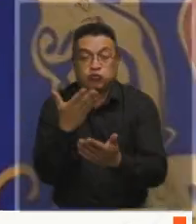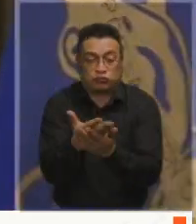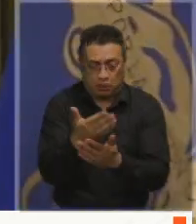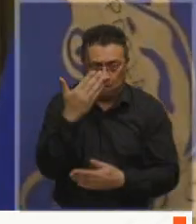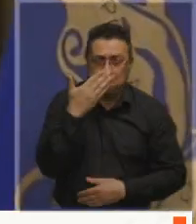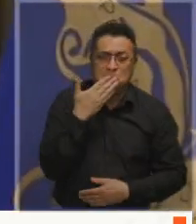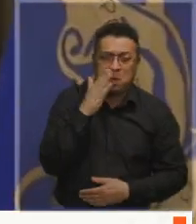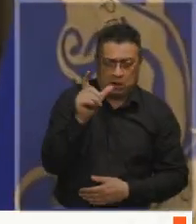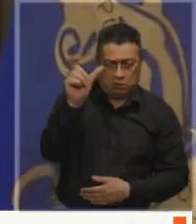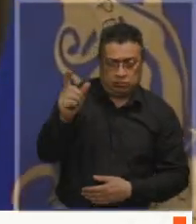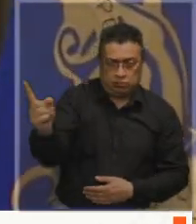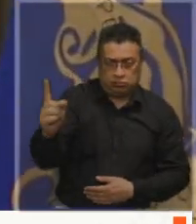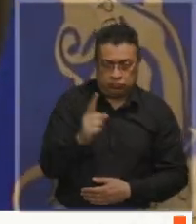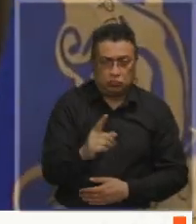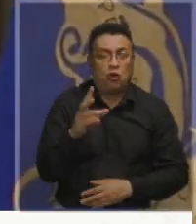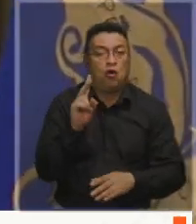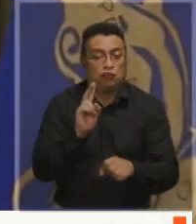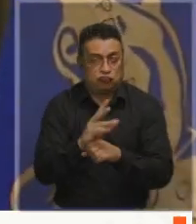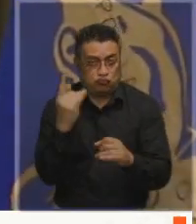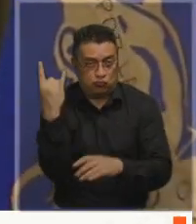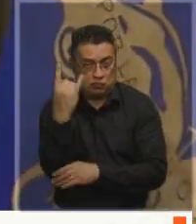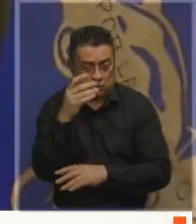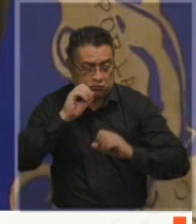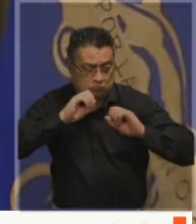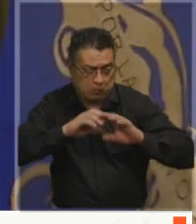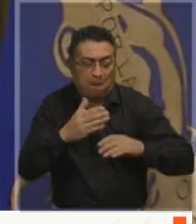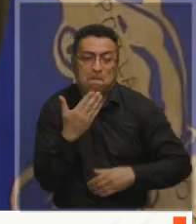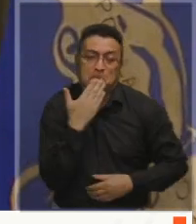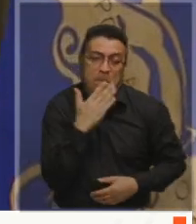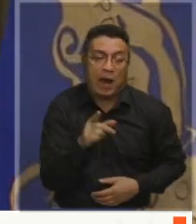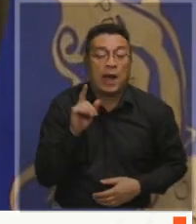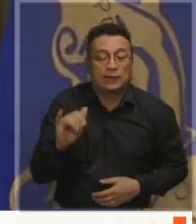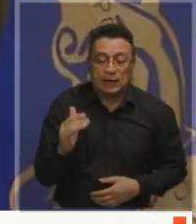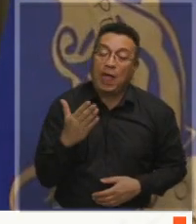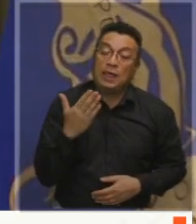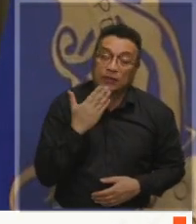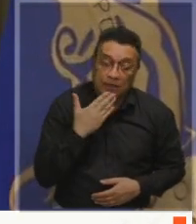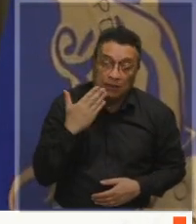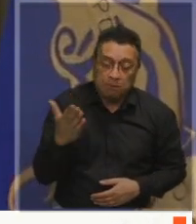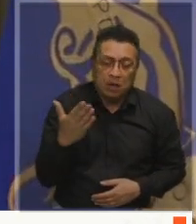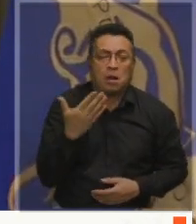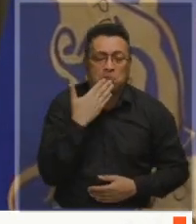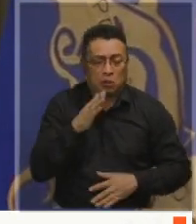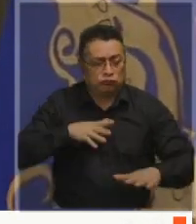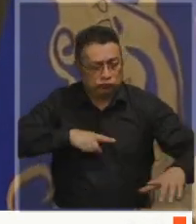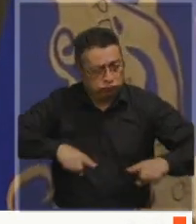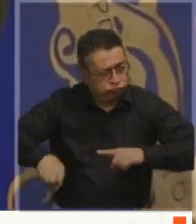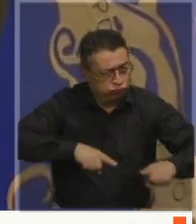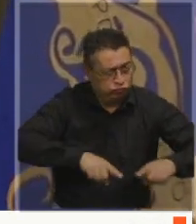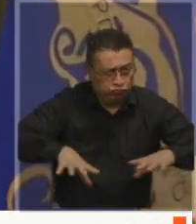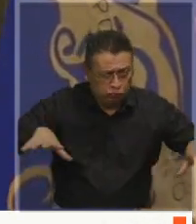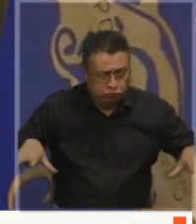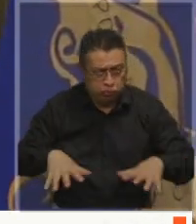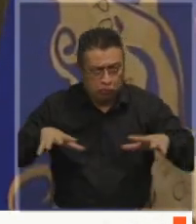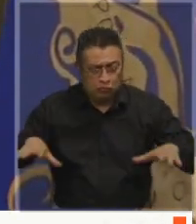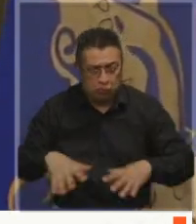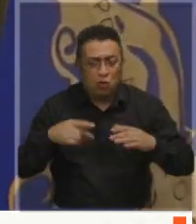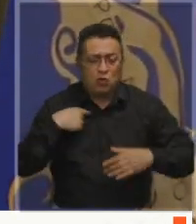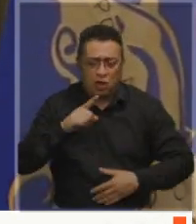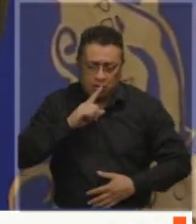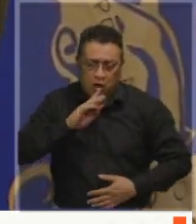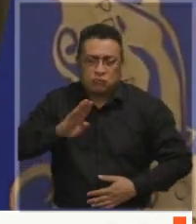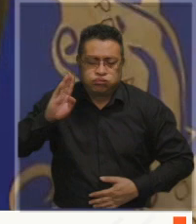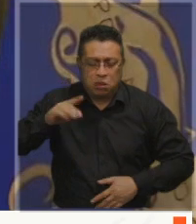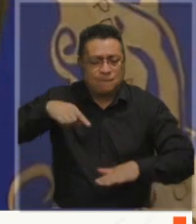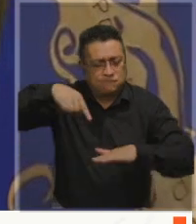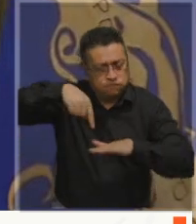solamente académico sino que también un destacado activista con un tremendo compromiso por